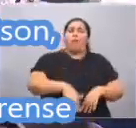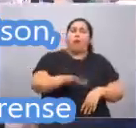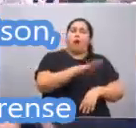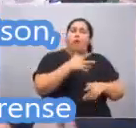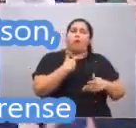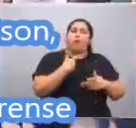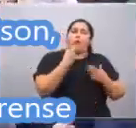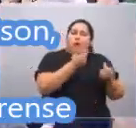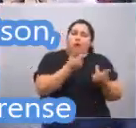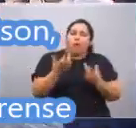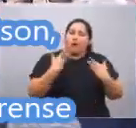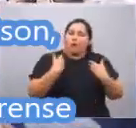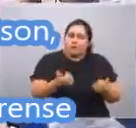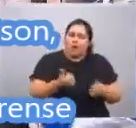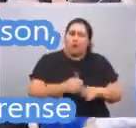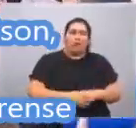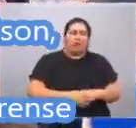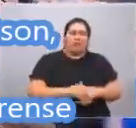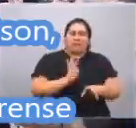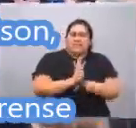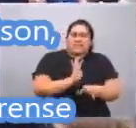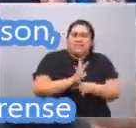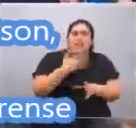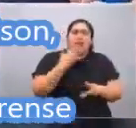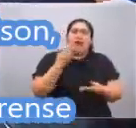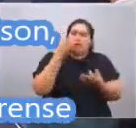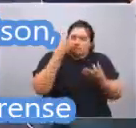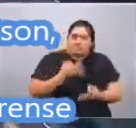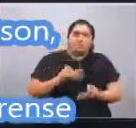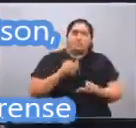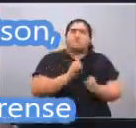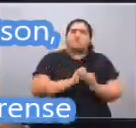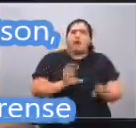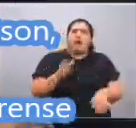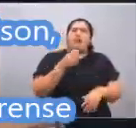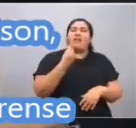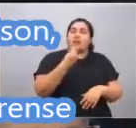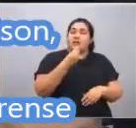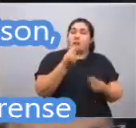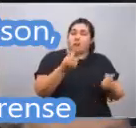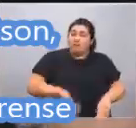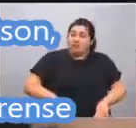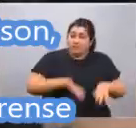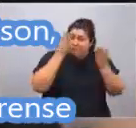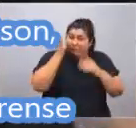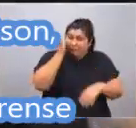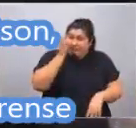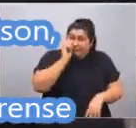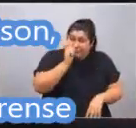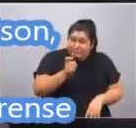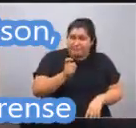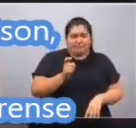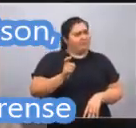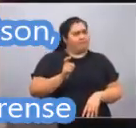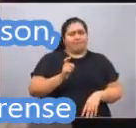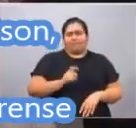salud, criminal es dejar que los precios se vayan a cualquier lado.